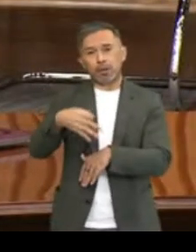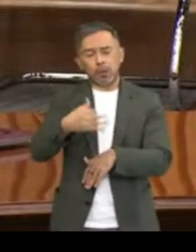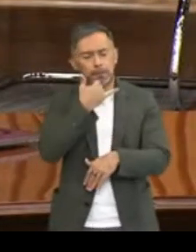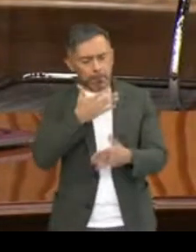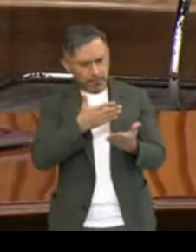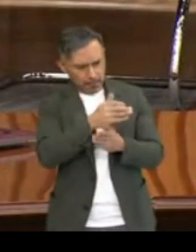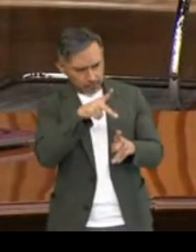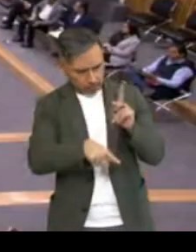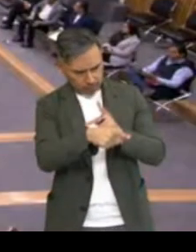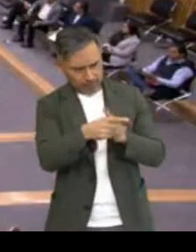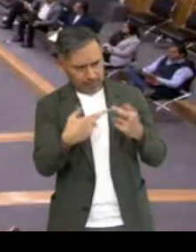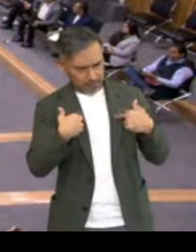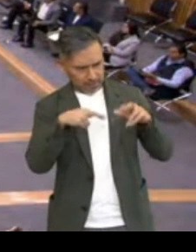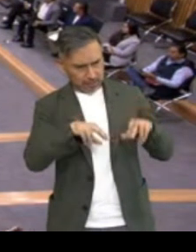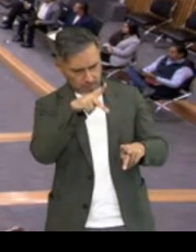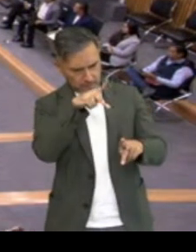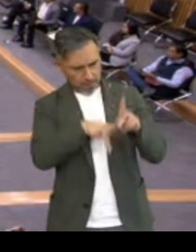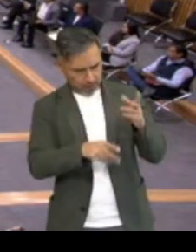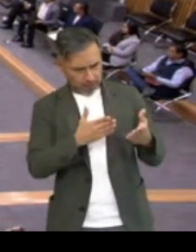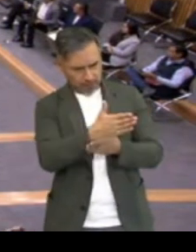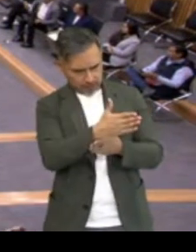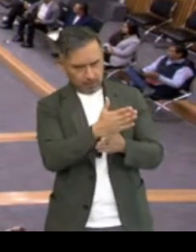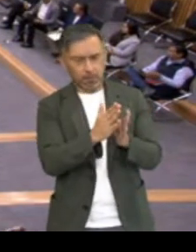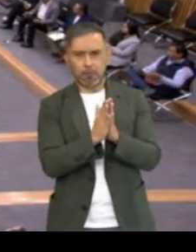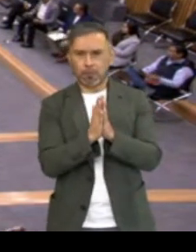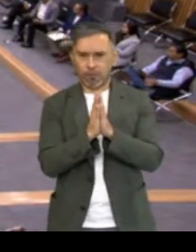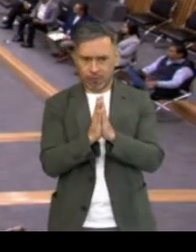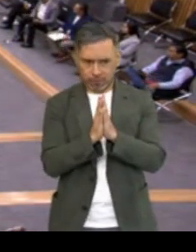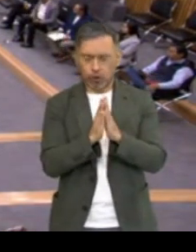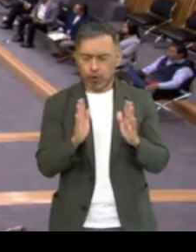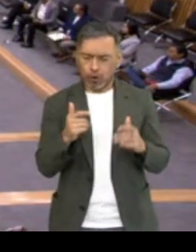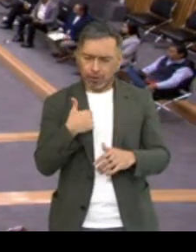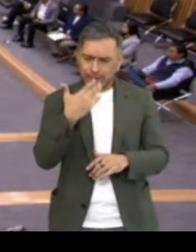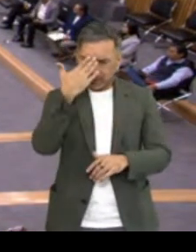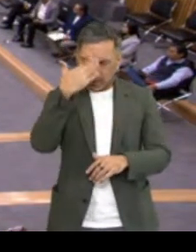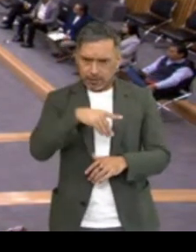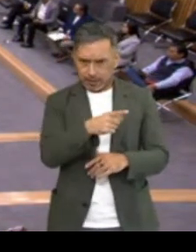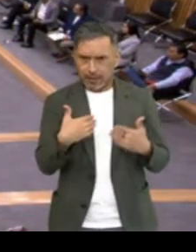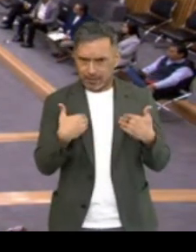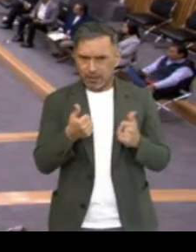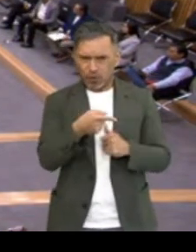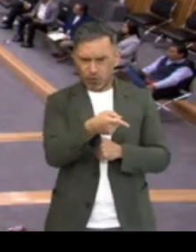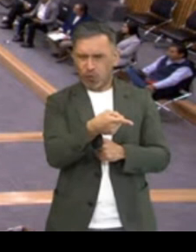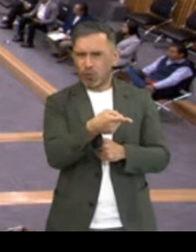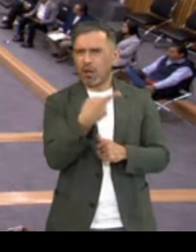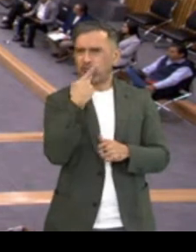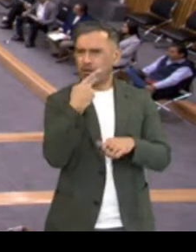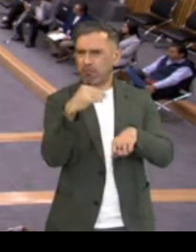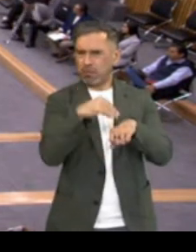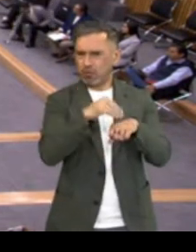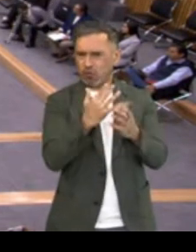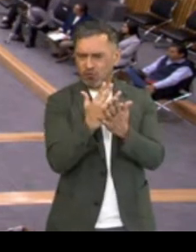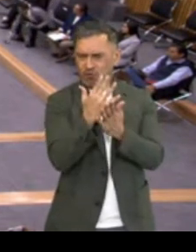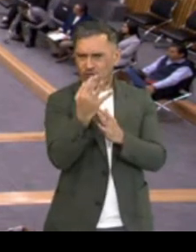interrumpir, señor representante, para invitarlo. Entiendo el ánimo de vulgaridad que inspira